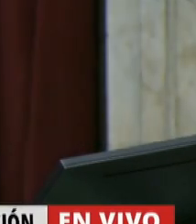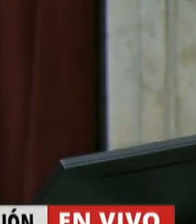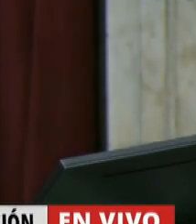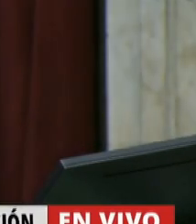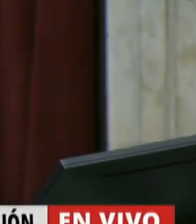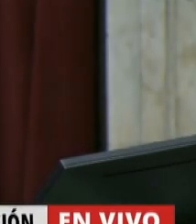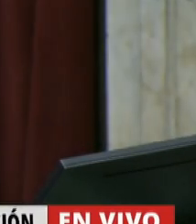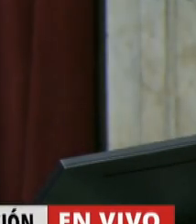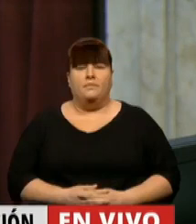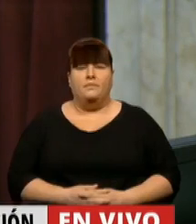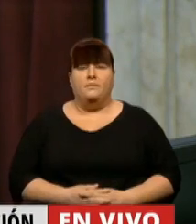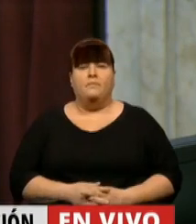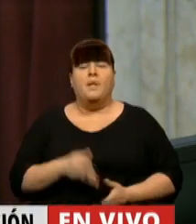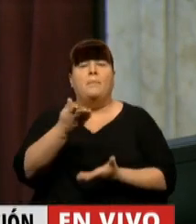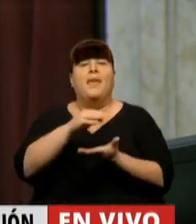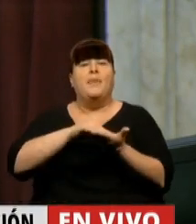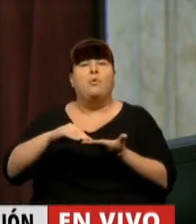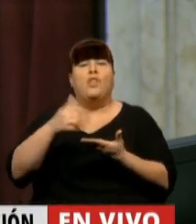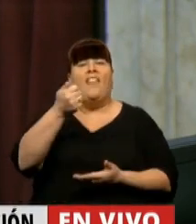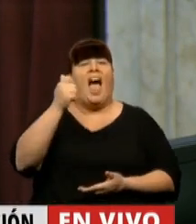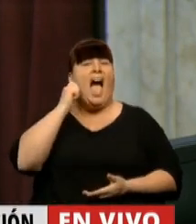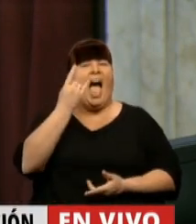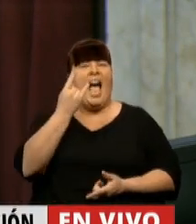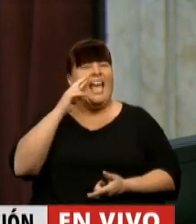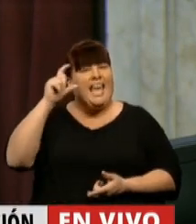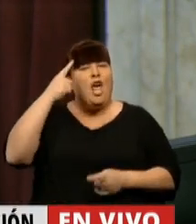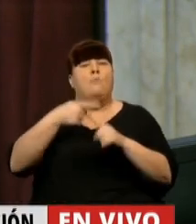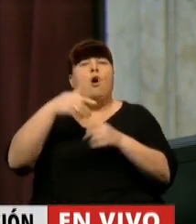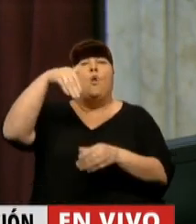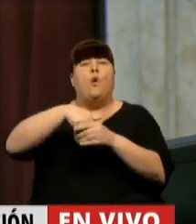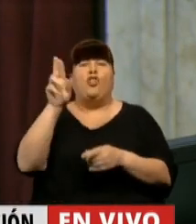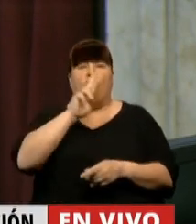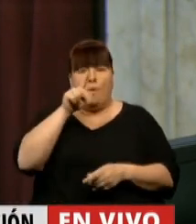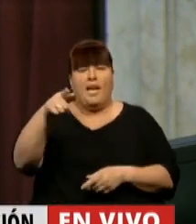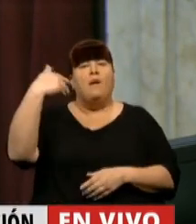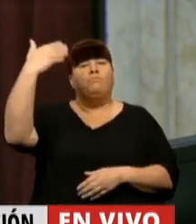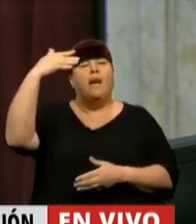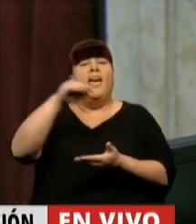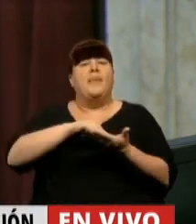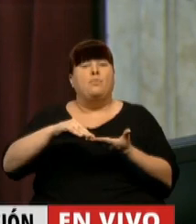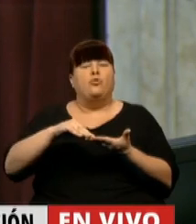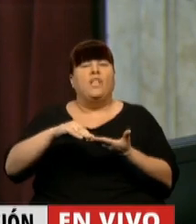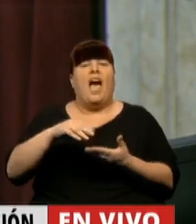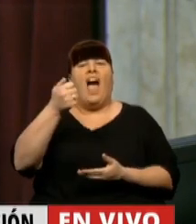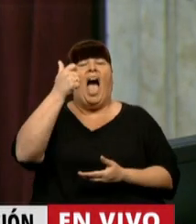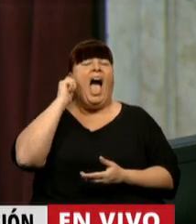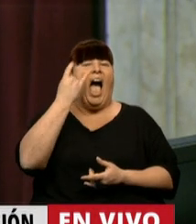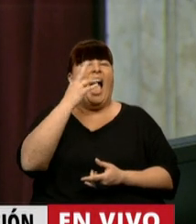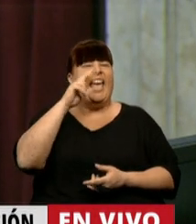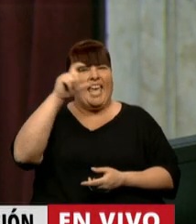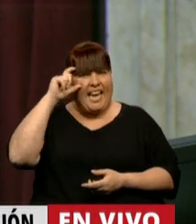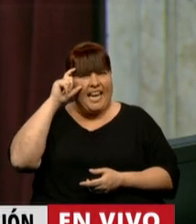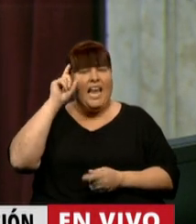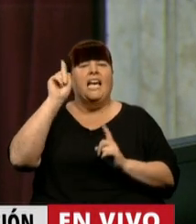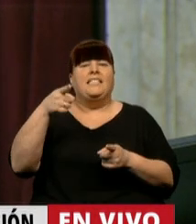ped la solicitud de la diputada Hilda Aguirre por el voto femenino tiene la palabra la diputada Hilda Aguirre y